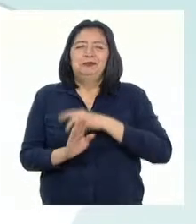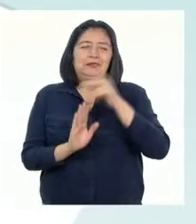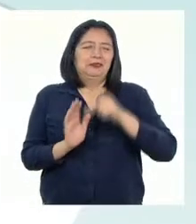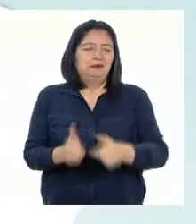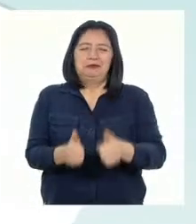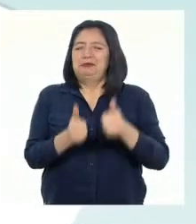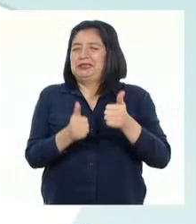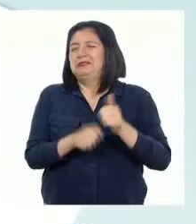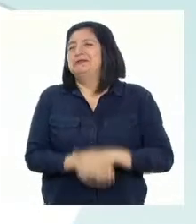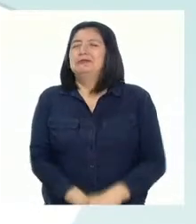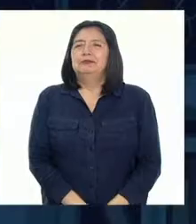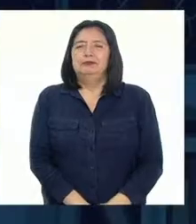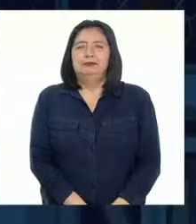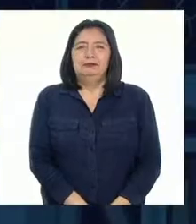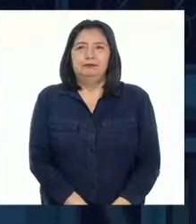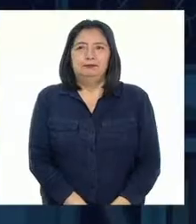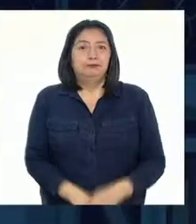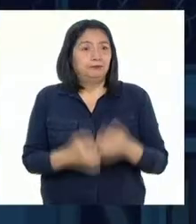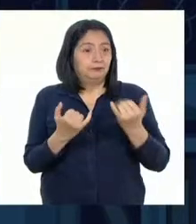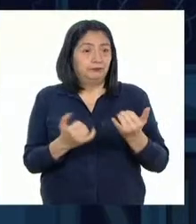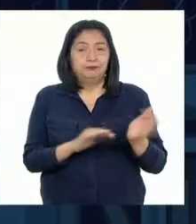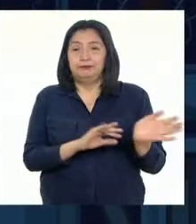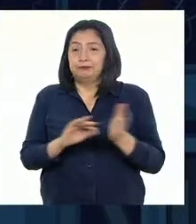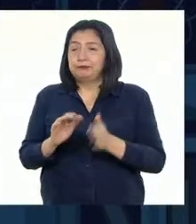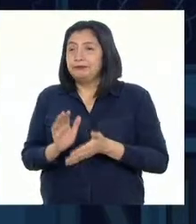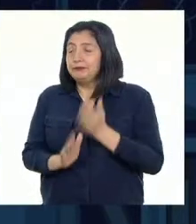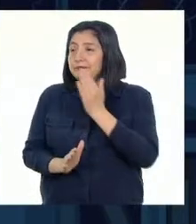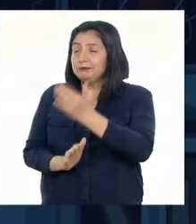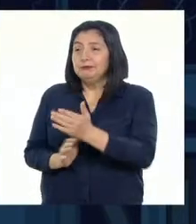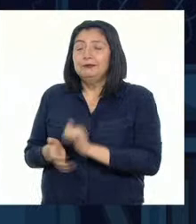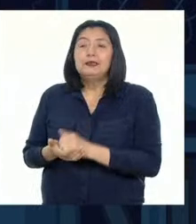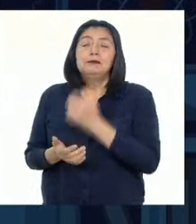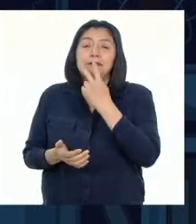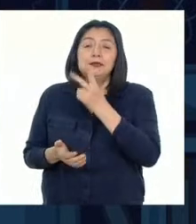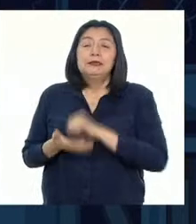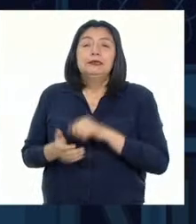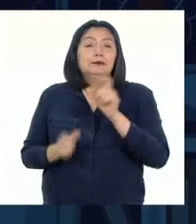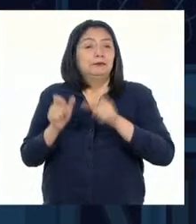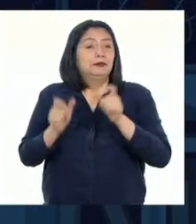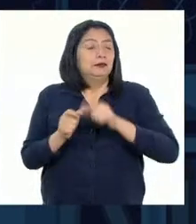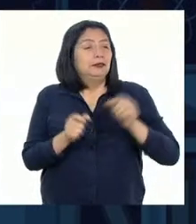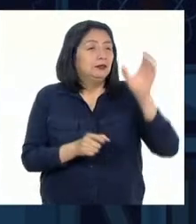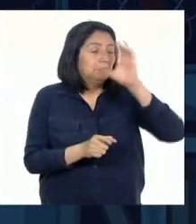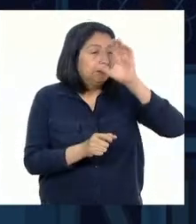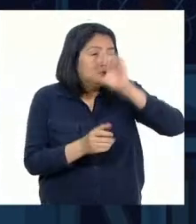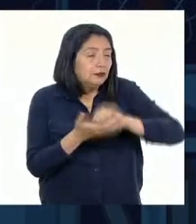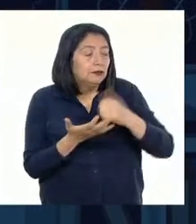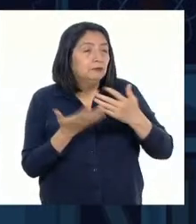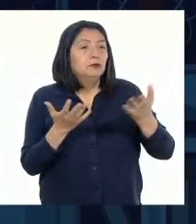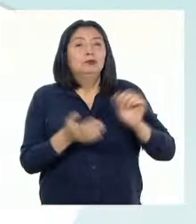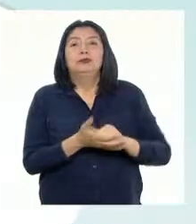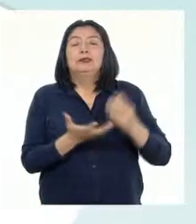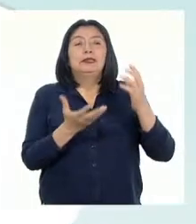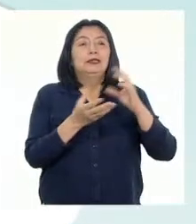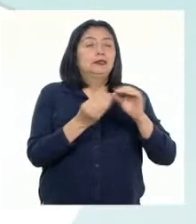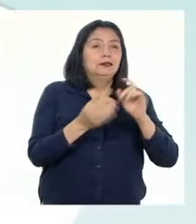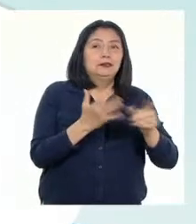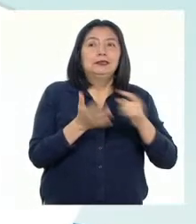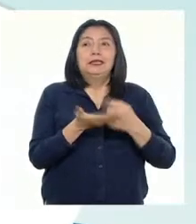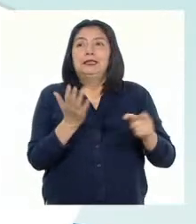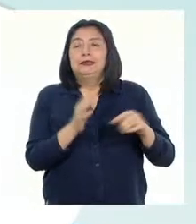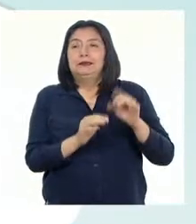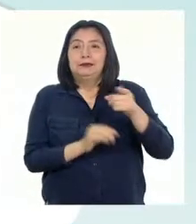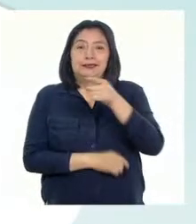programa genial. Ahora visitaremos a las personas que buscan los recursos y realizan las animaciones. Él